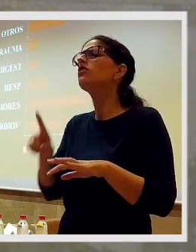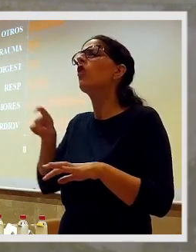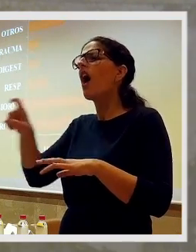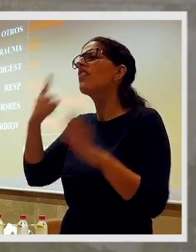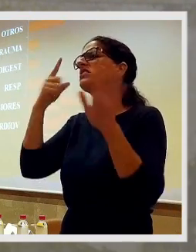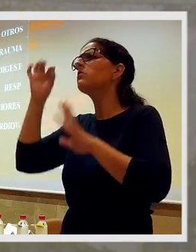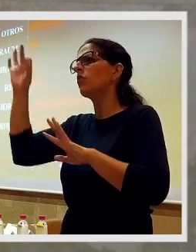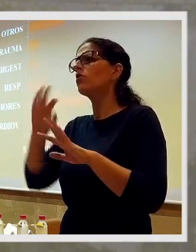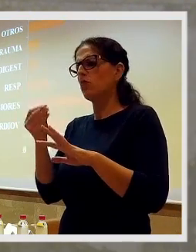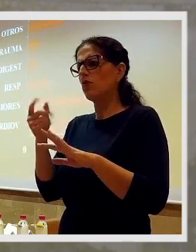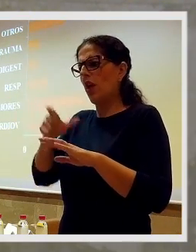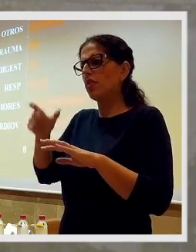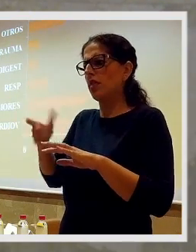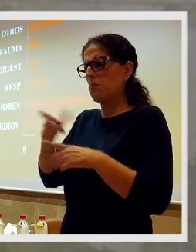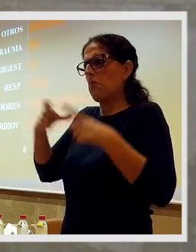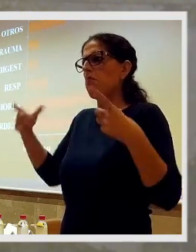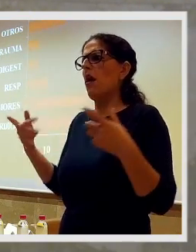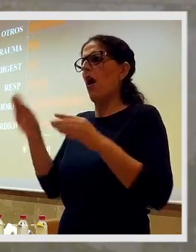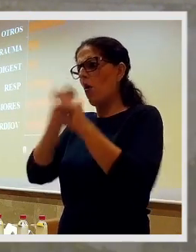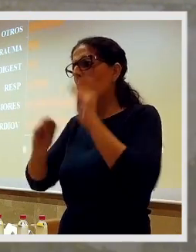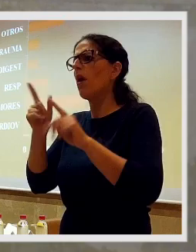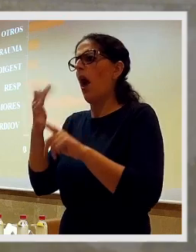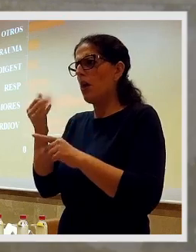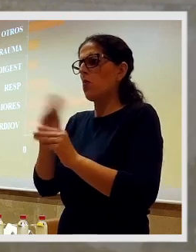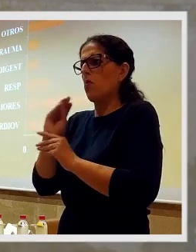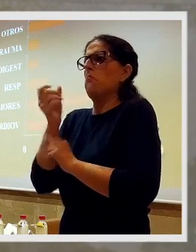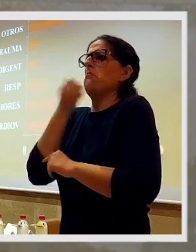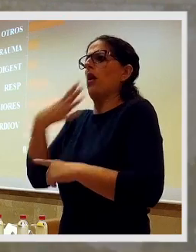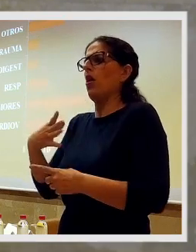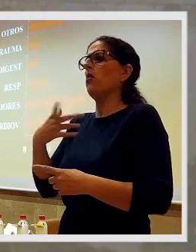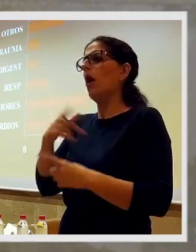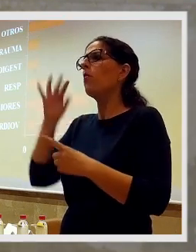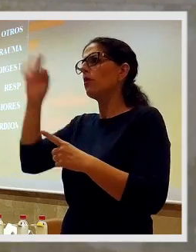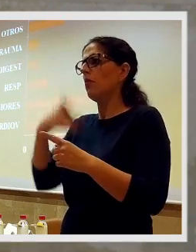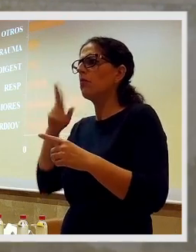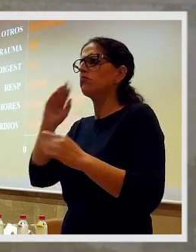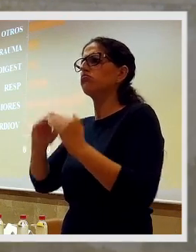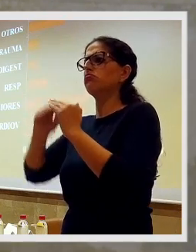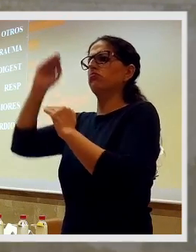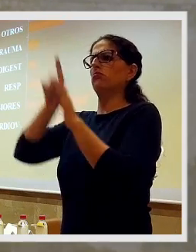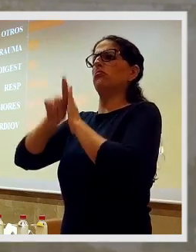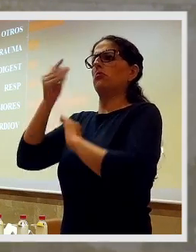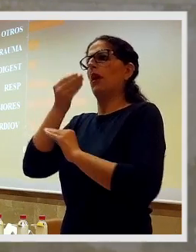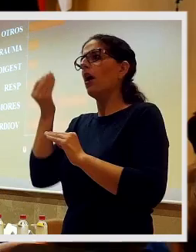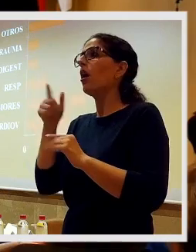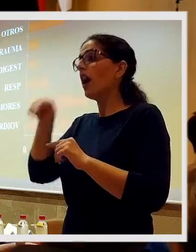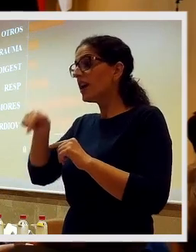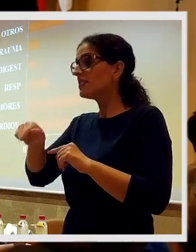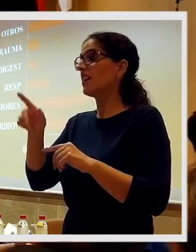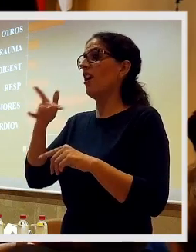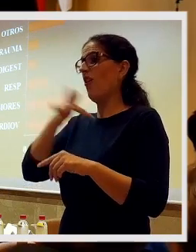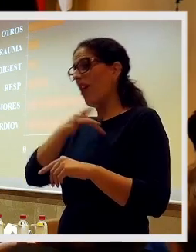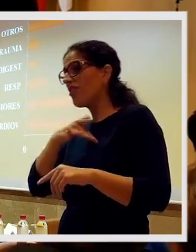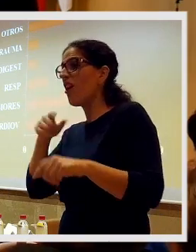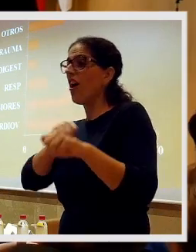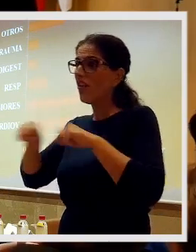60%, y cada año o cada 5 años este porcentaje afortunadamente va subiendo. Desgraciadamente el porcentaje de enfermedades